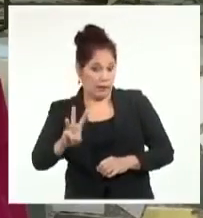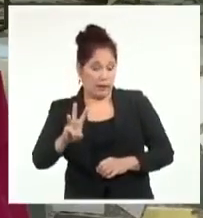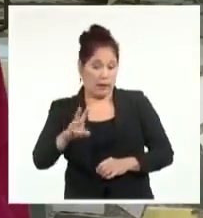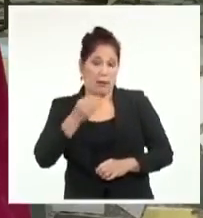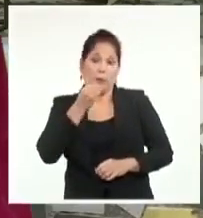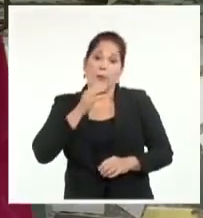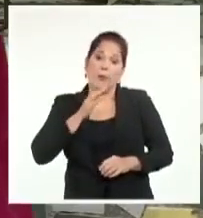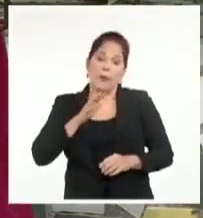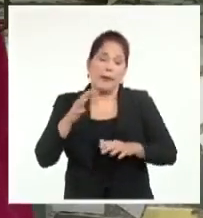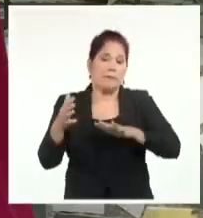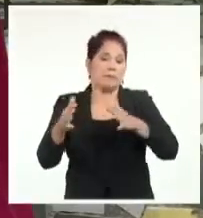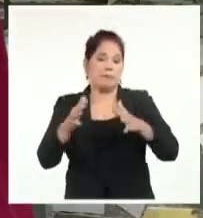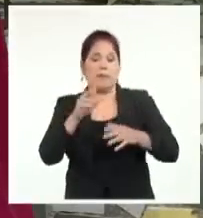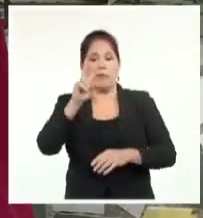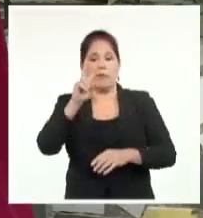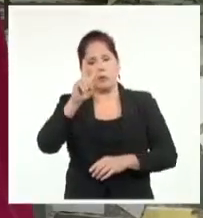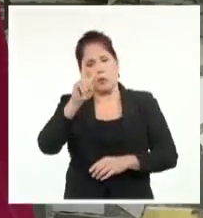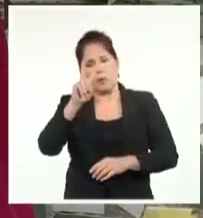hablando de 2